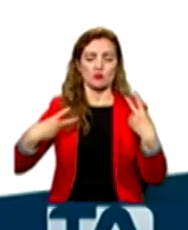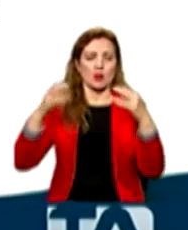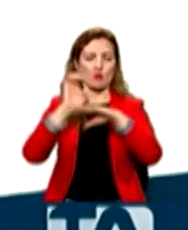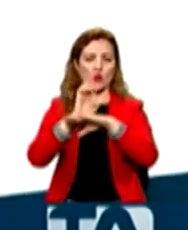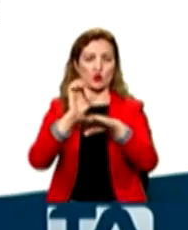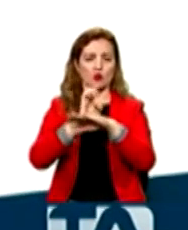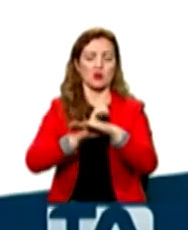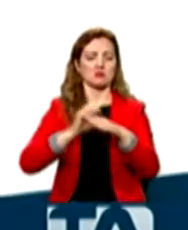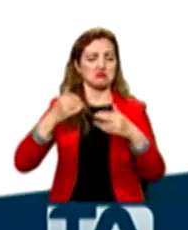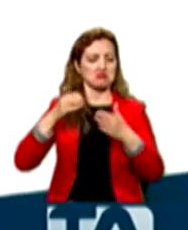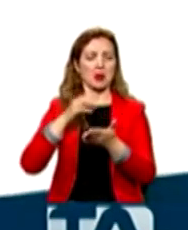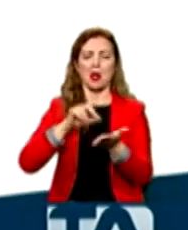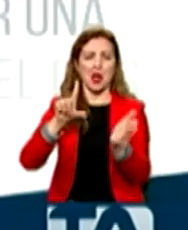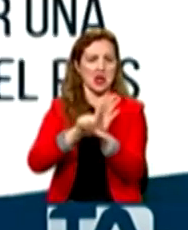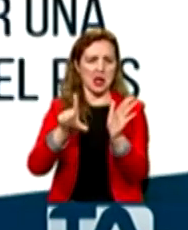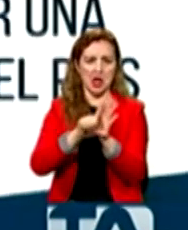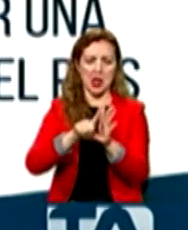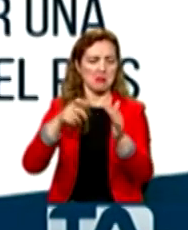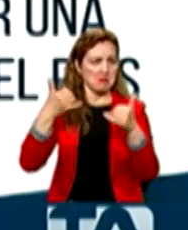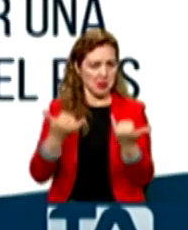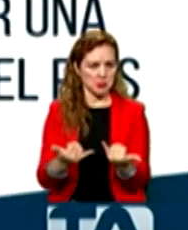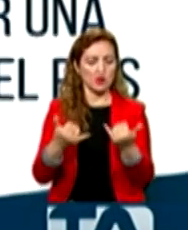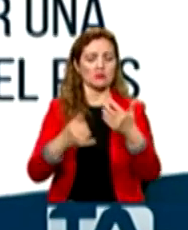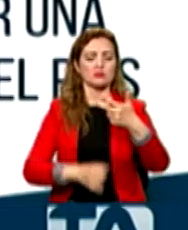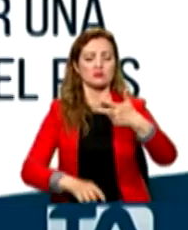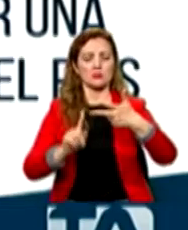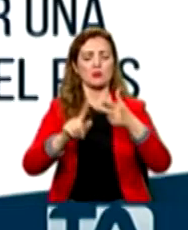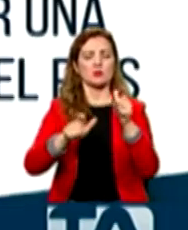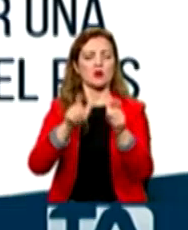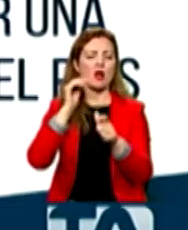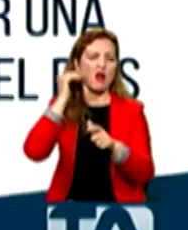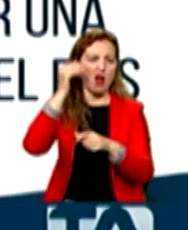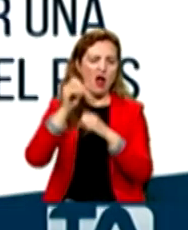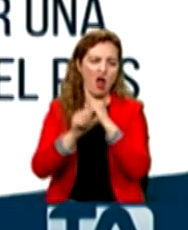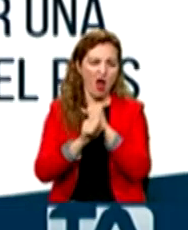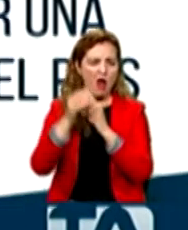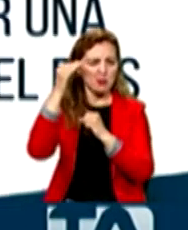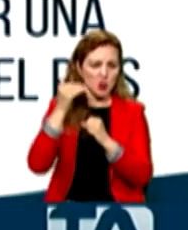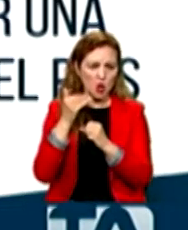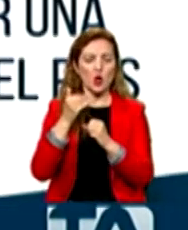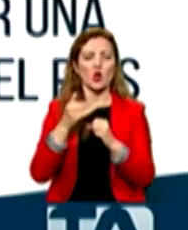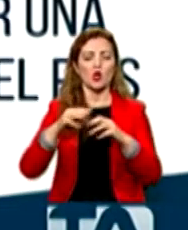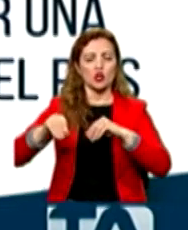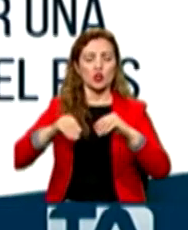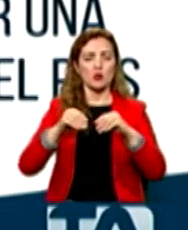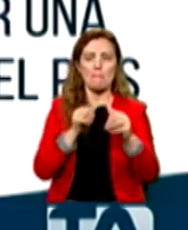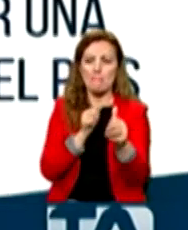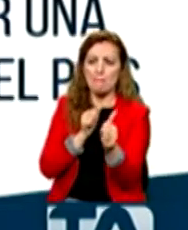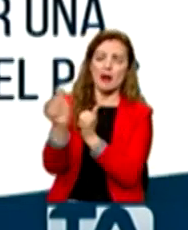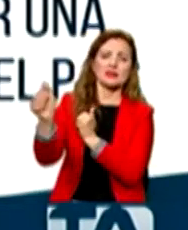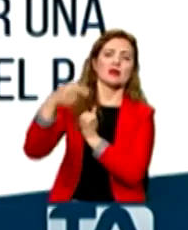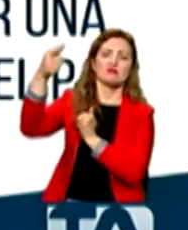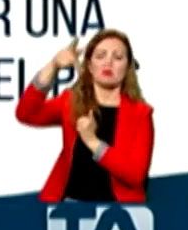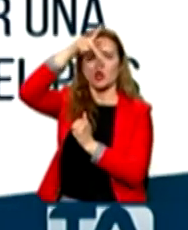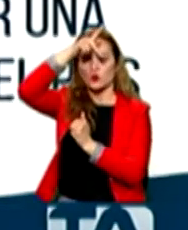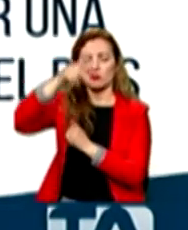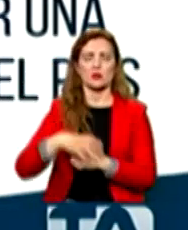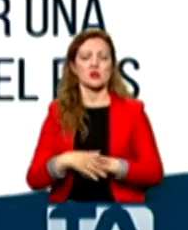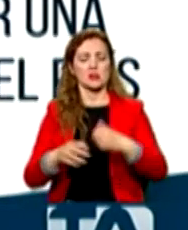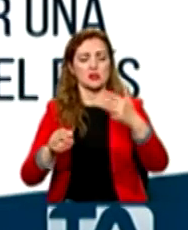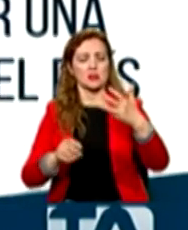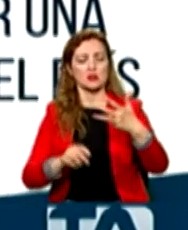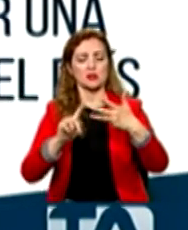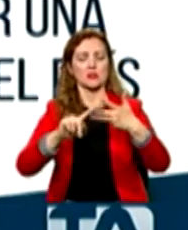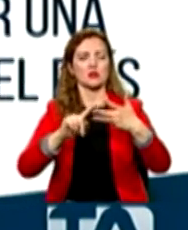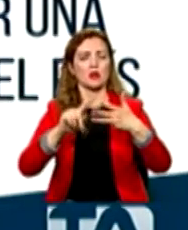Ecuador válida y vigente. Los ciudadanos venezolanos de cualquier edad que utilicen el territorio nacional como ruta de tránsito y acrediten poseer